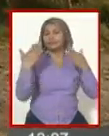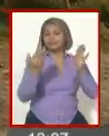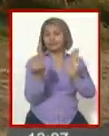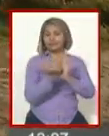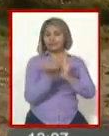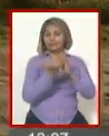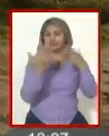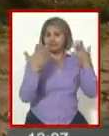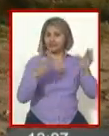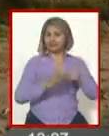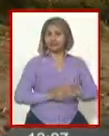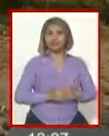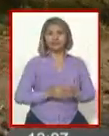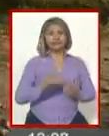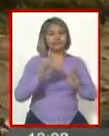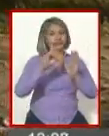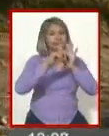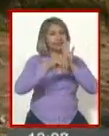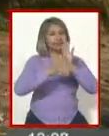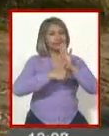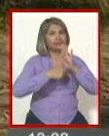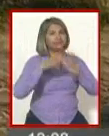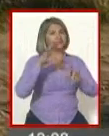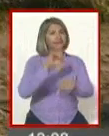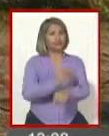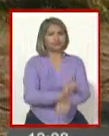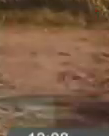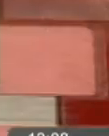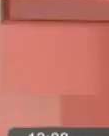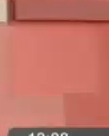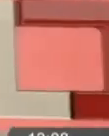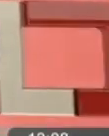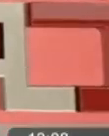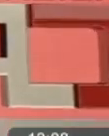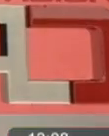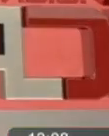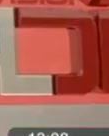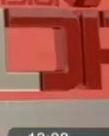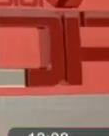ya fue identificado y que es cuestión de horas para aprenderlo.